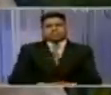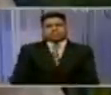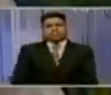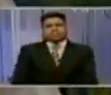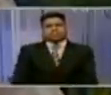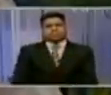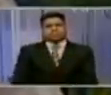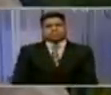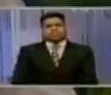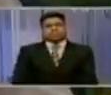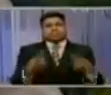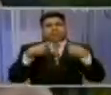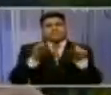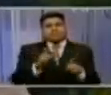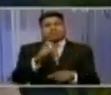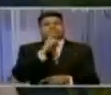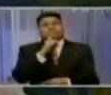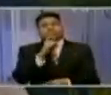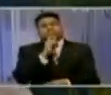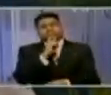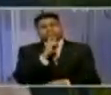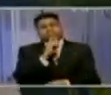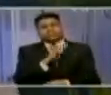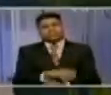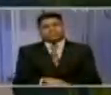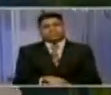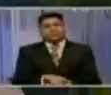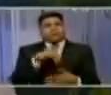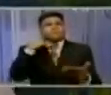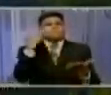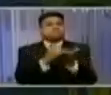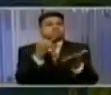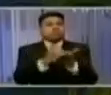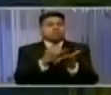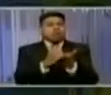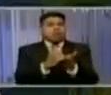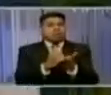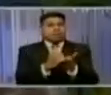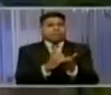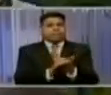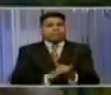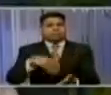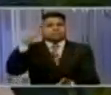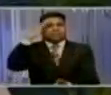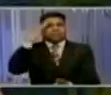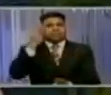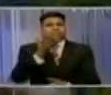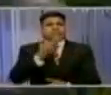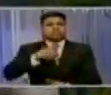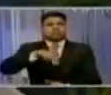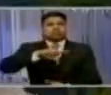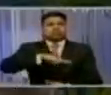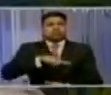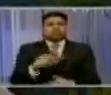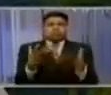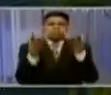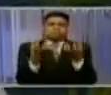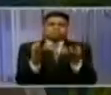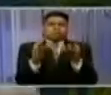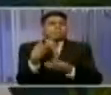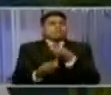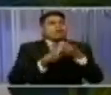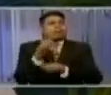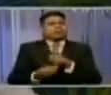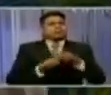las dificultades, lo que son pruebas para ver si nosotros las tenemos bien puestas para seguir batallando,